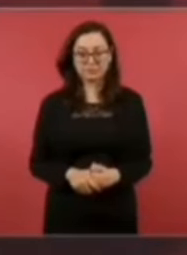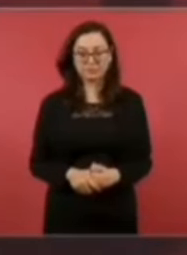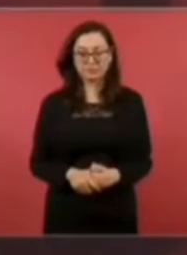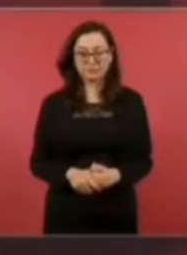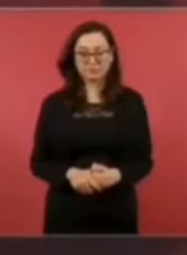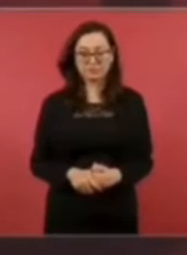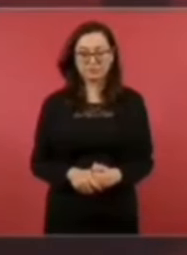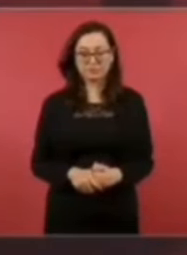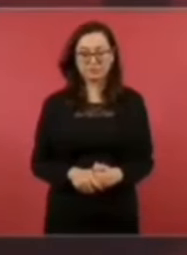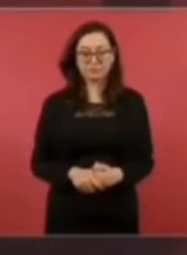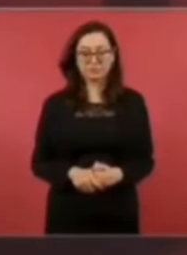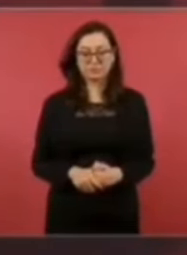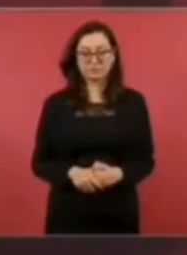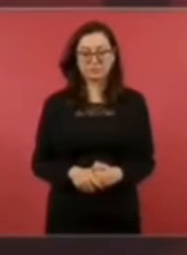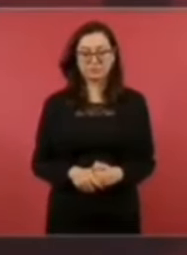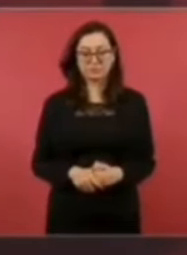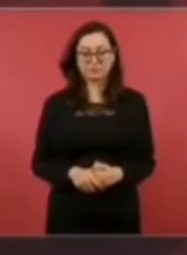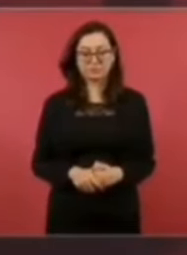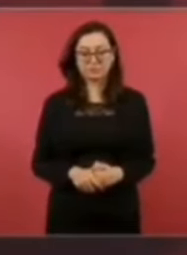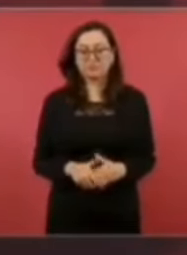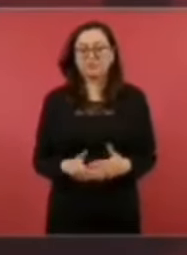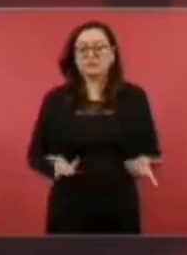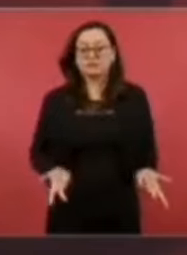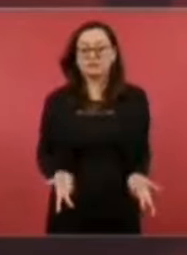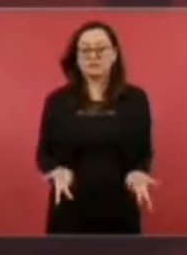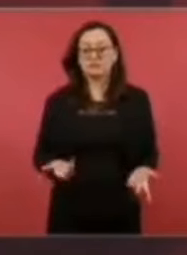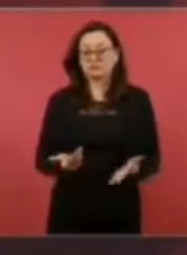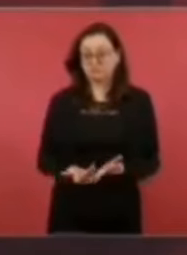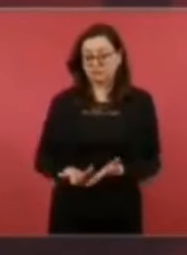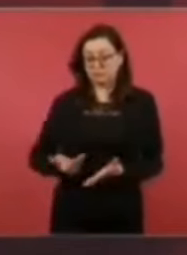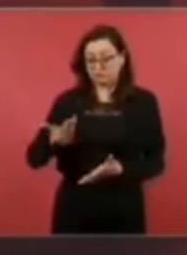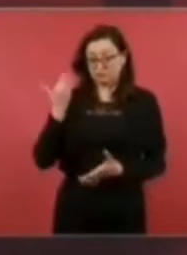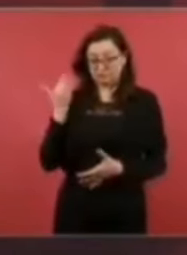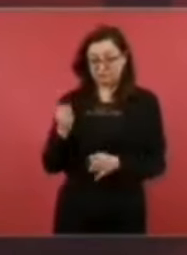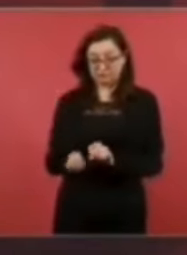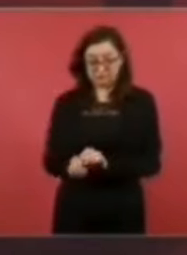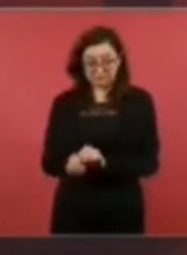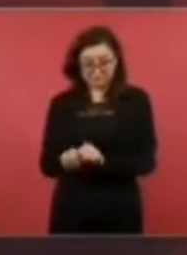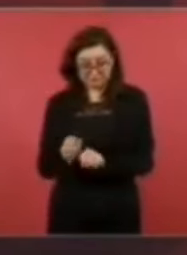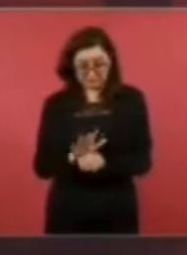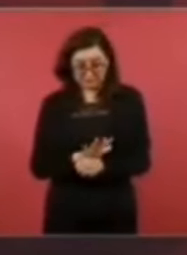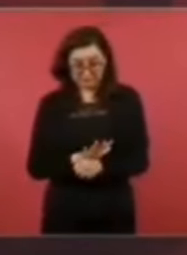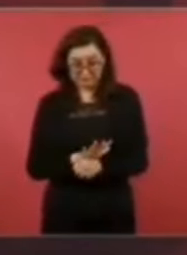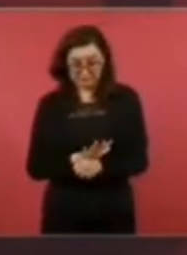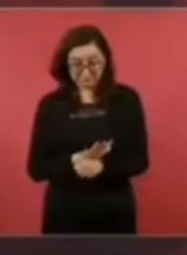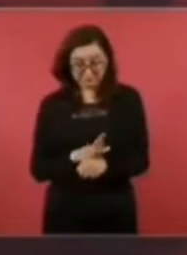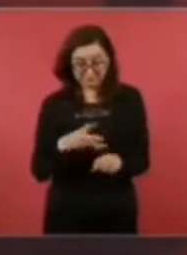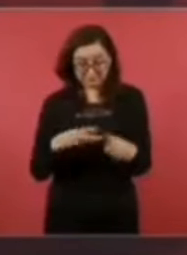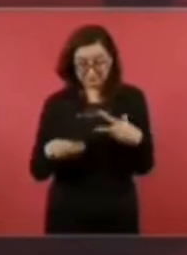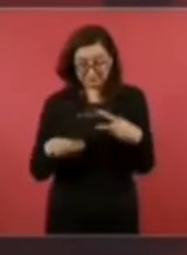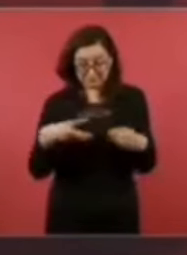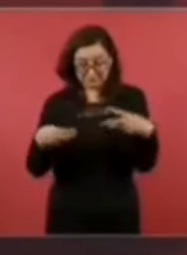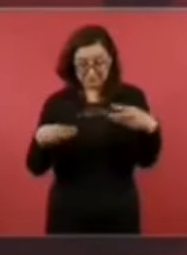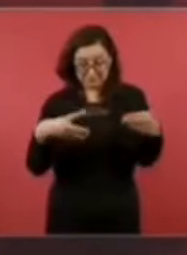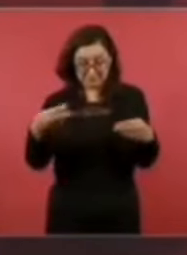en la pandemia a 25 pesos y ayer